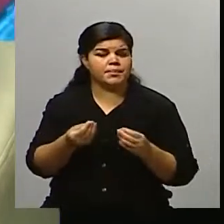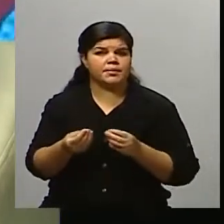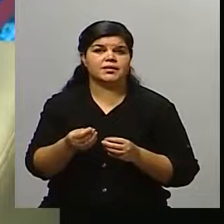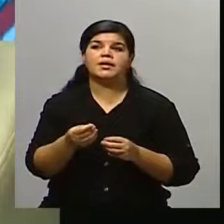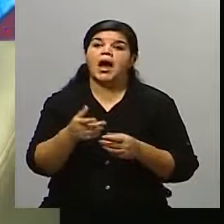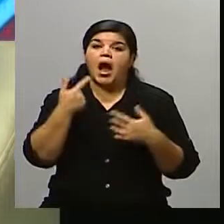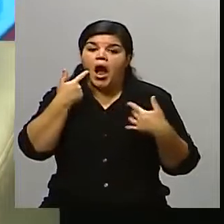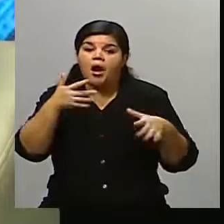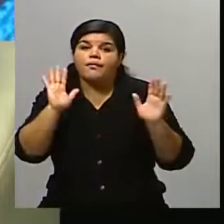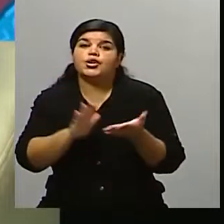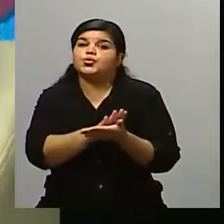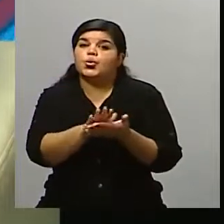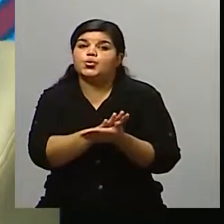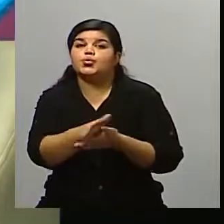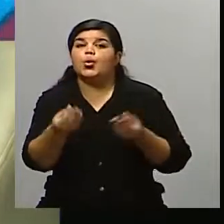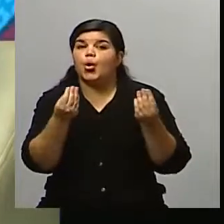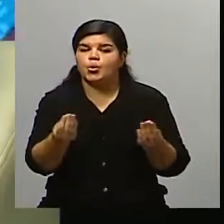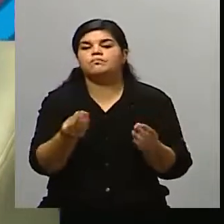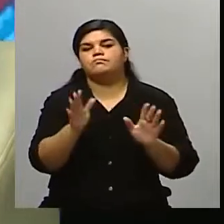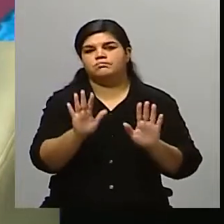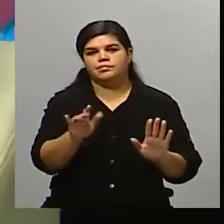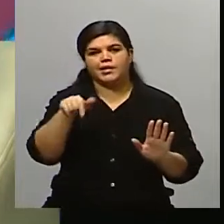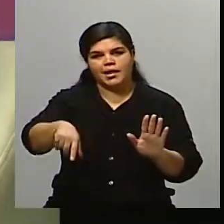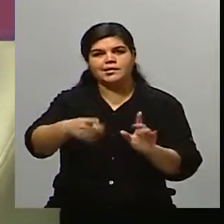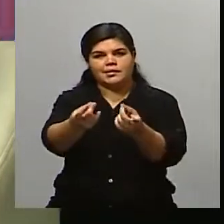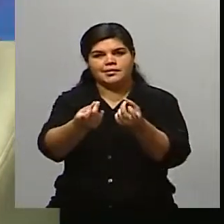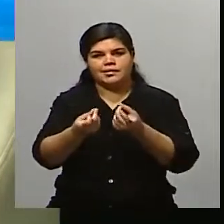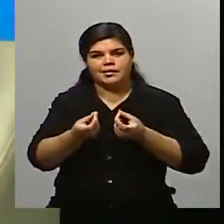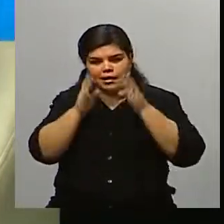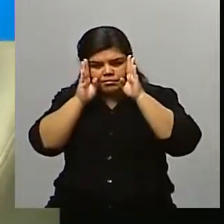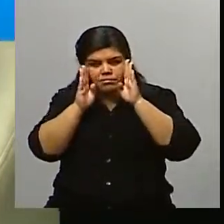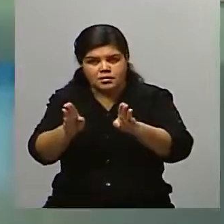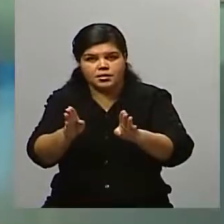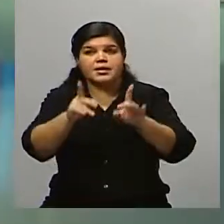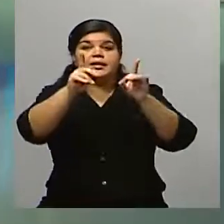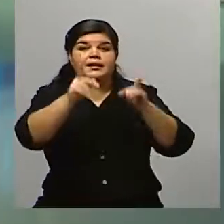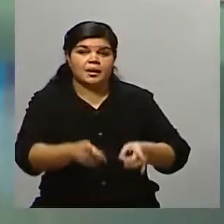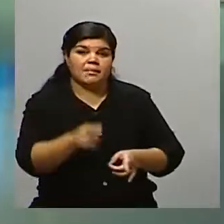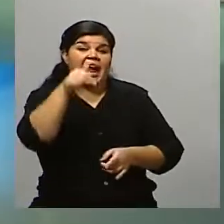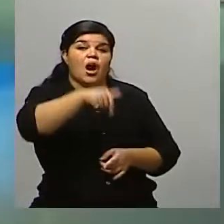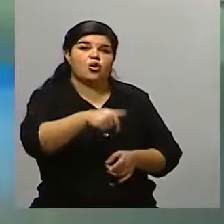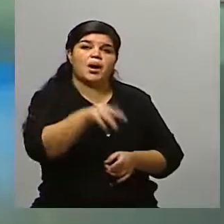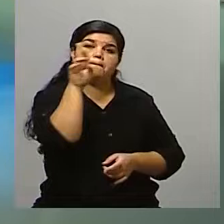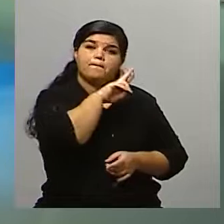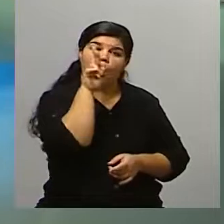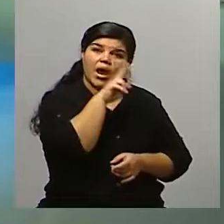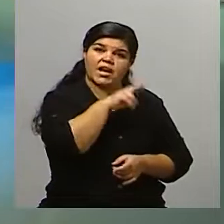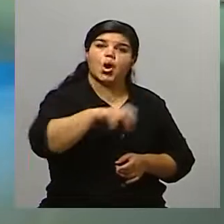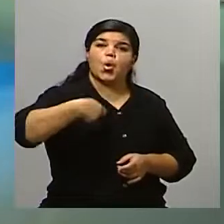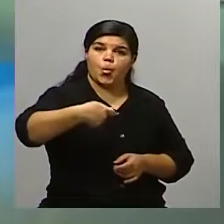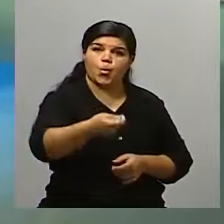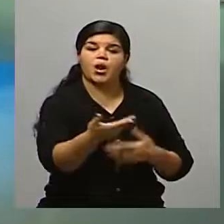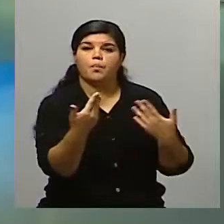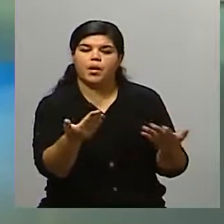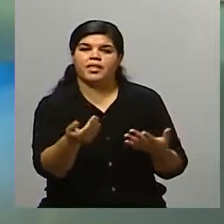situación. No obstante, han habido algunas políticas que ya han permitido a mujeres jubilarlas con el reconocimiento de aportes por tareas